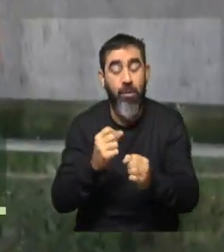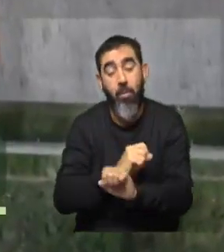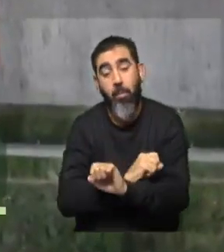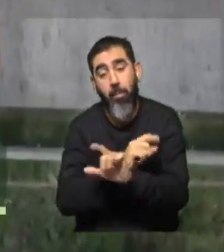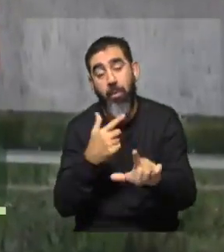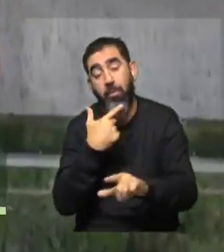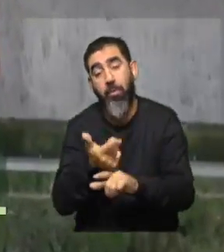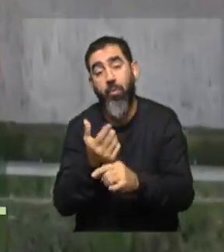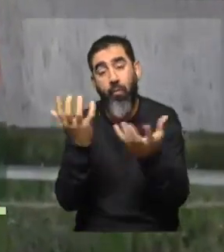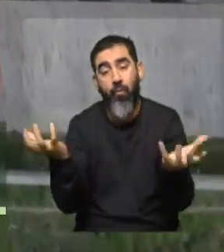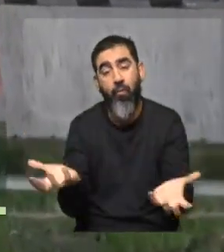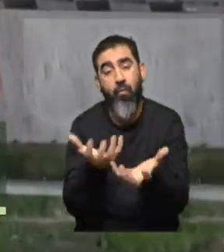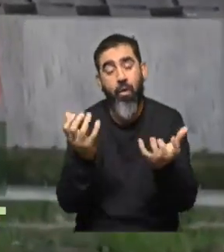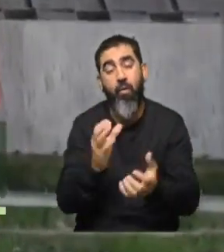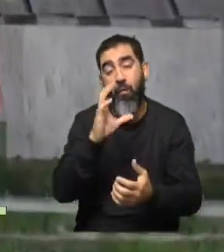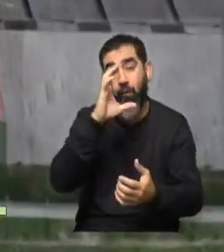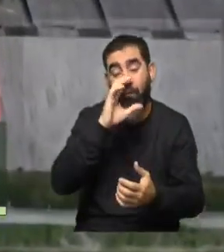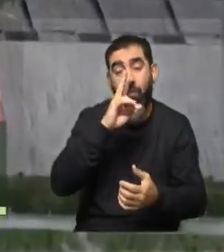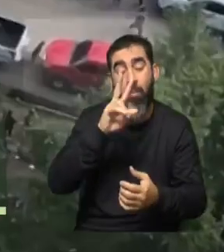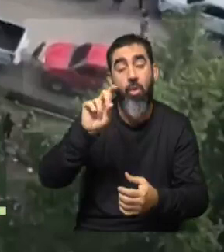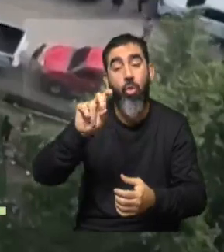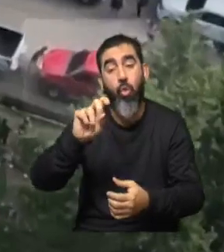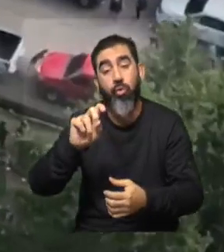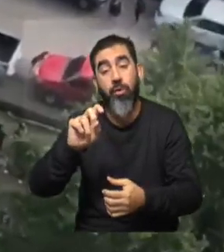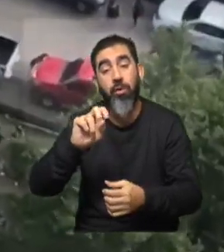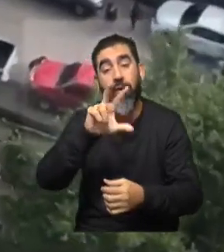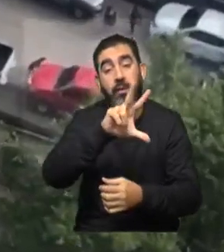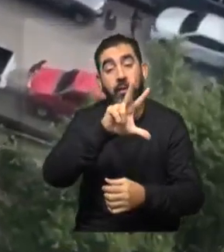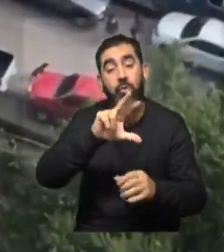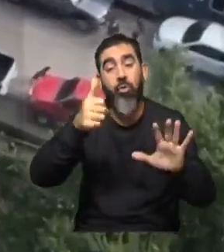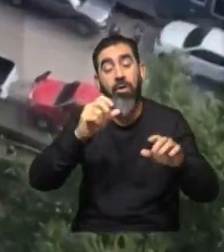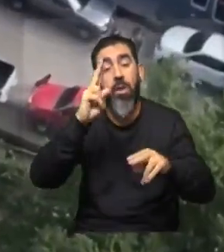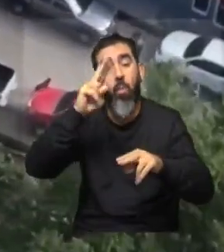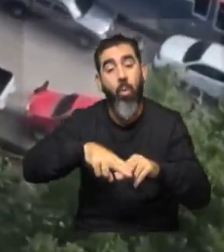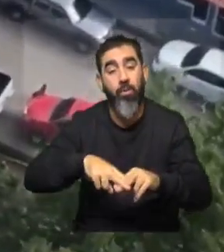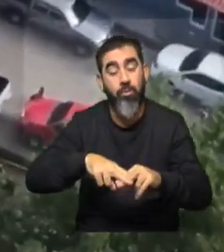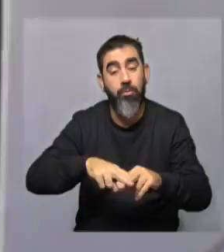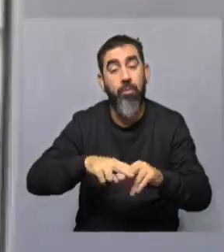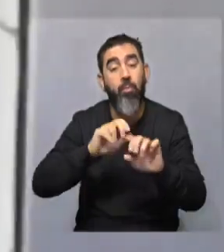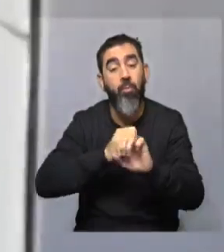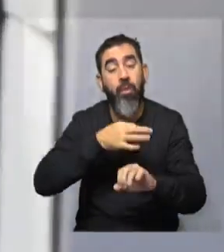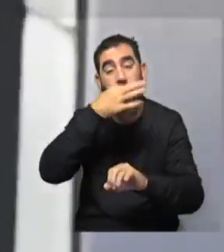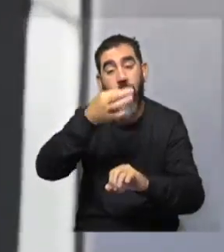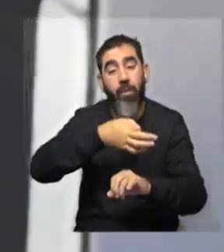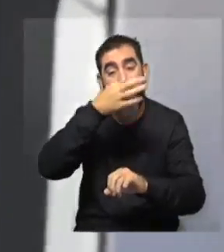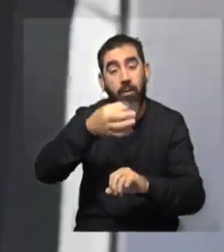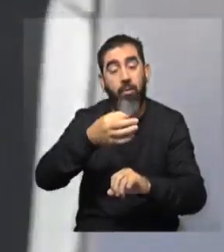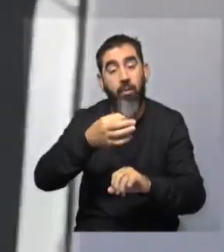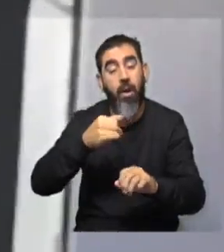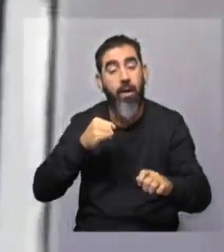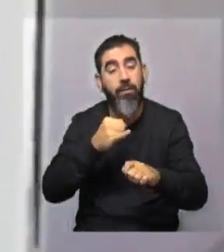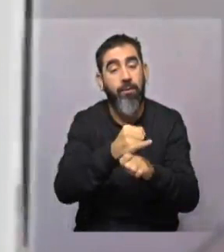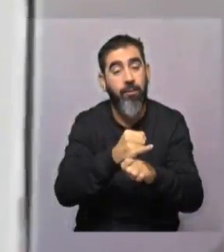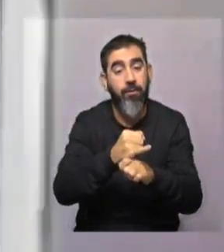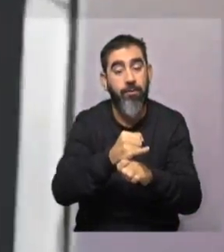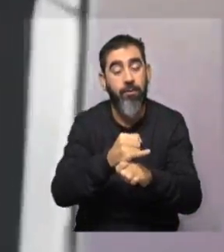se encuentra un incendio ocurrido en febrero del 2012 que dejó 360 muertos y que fue declarado posteriormente como accidental